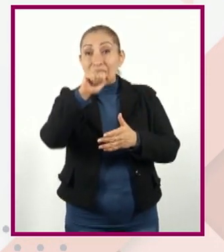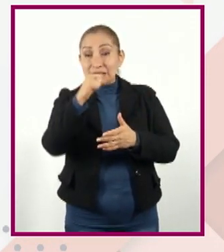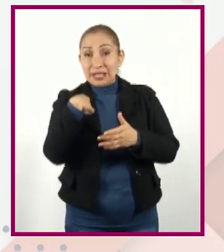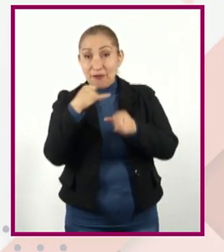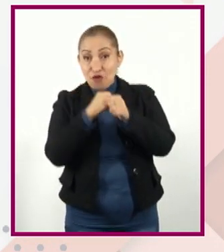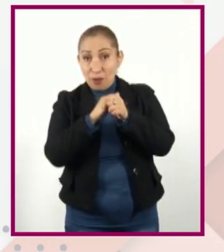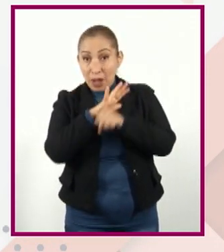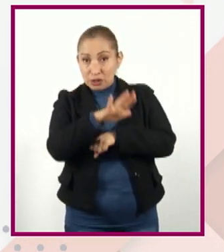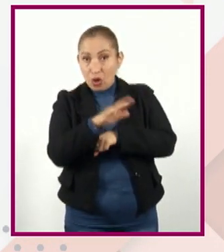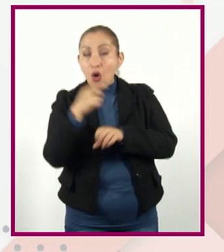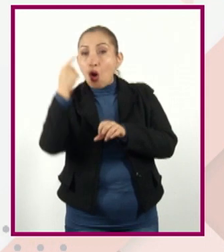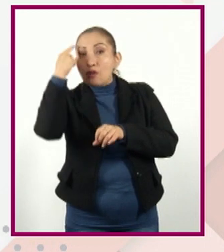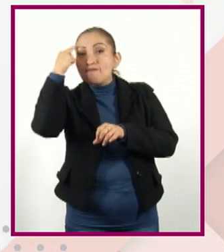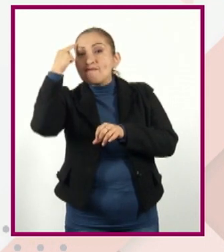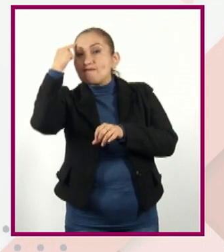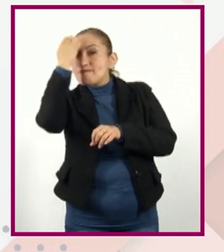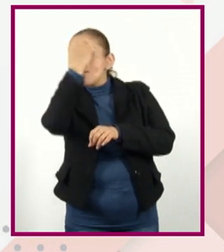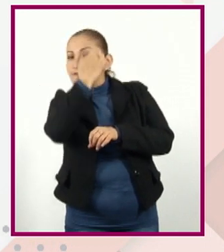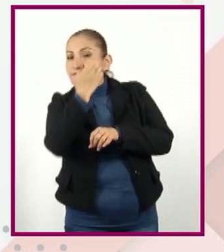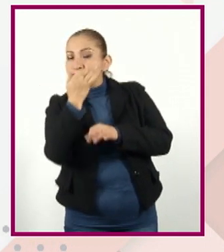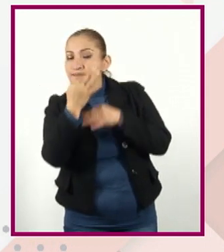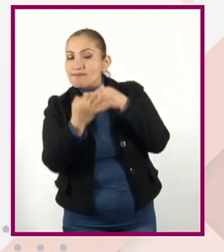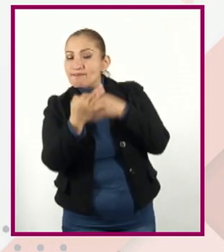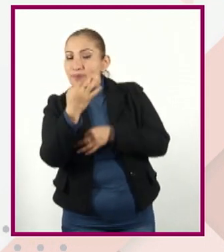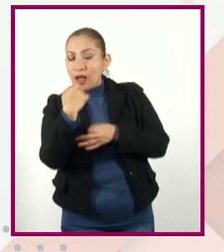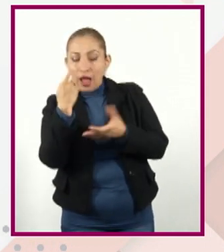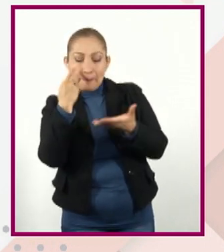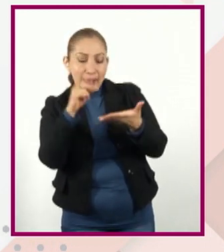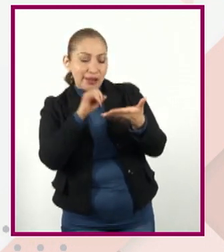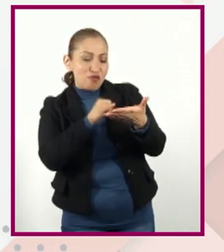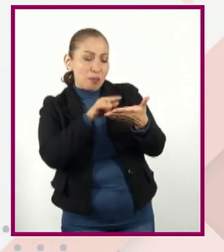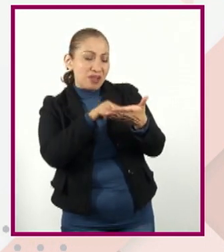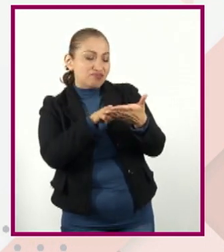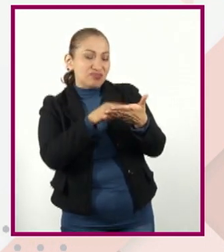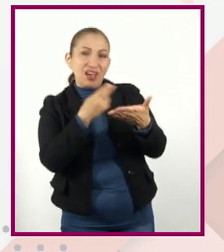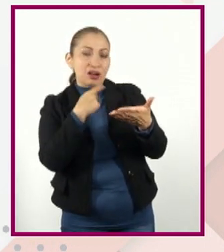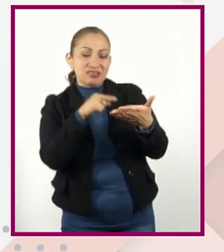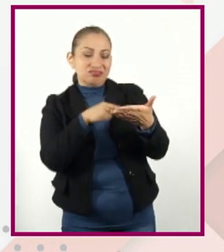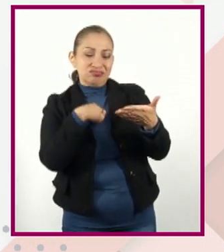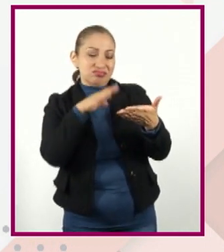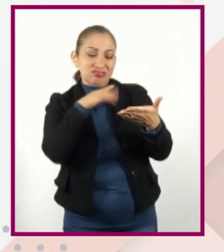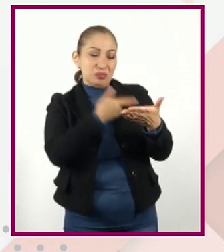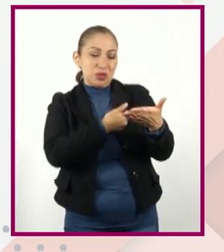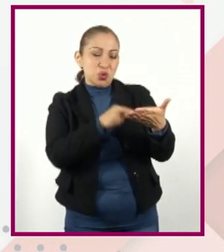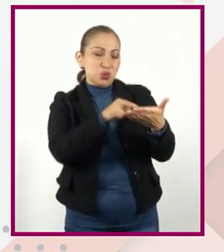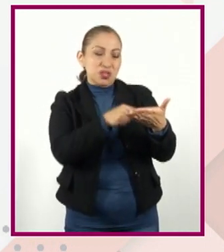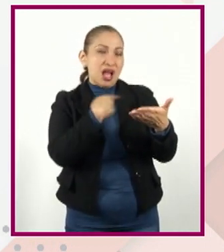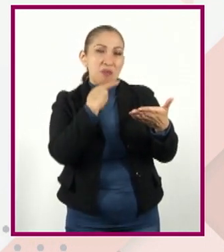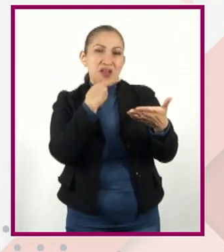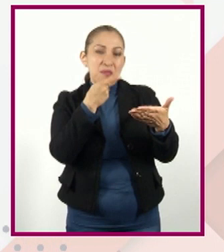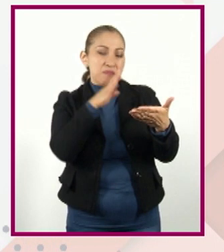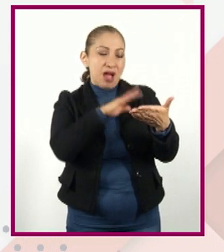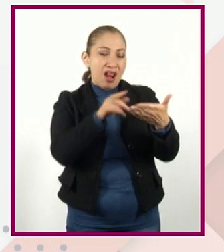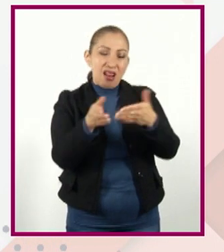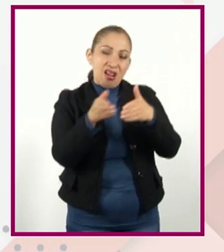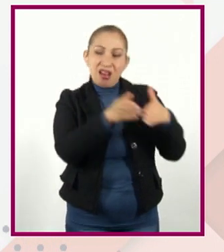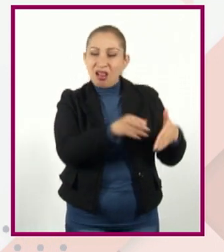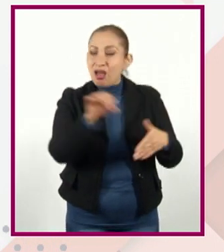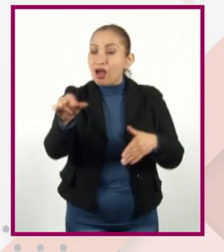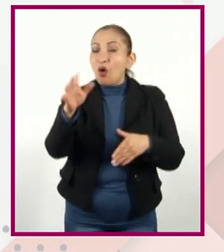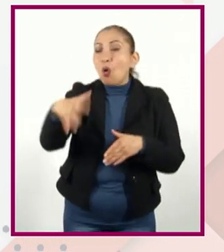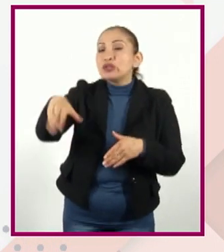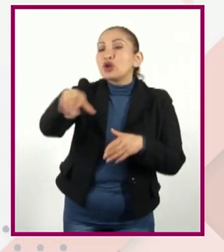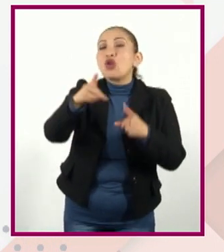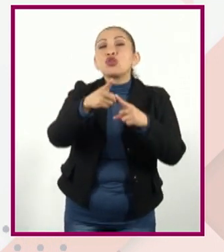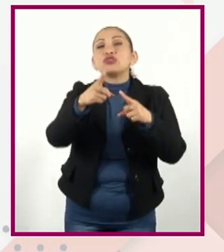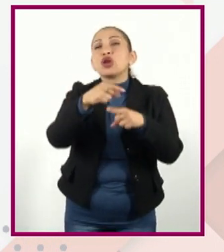crítica permite tomar decisiones como elegir información para un propósito determinado, elegir el medio más conveniente